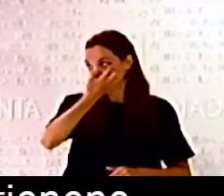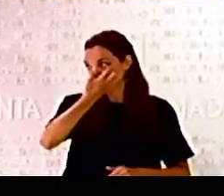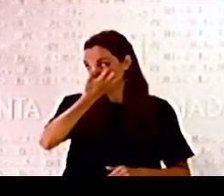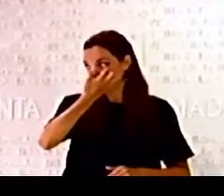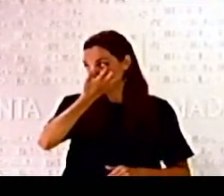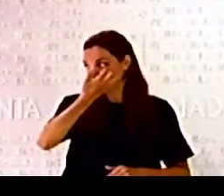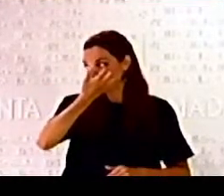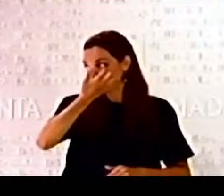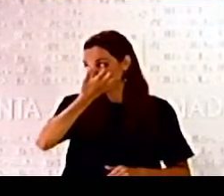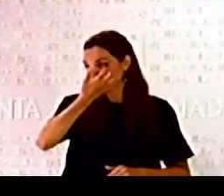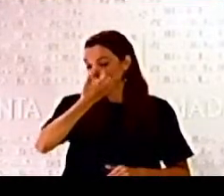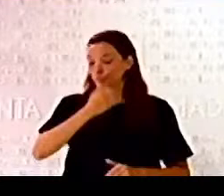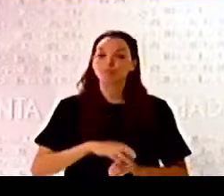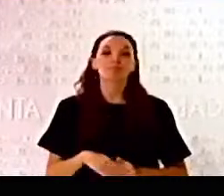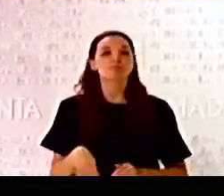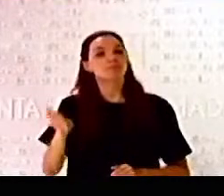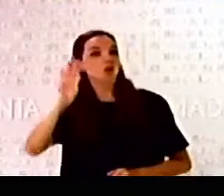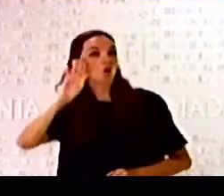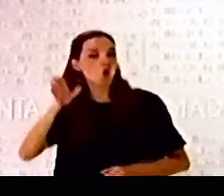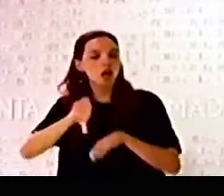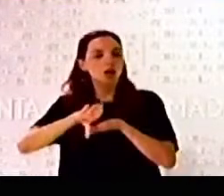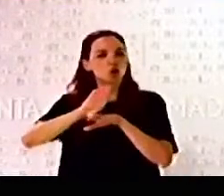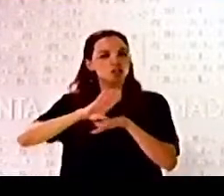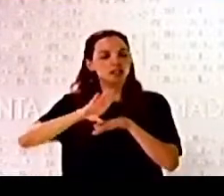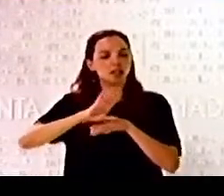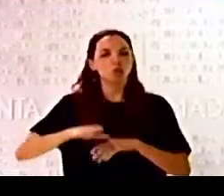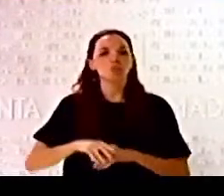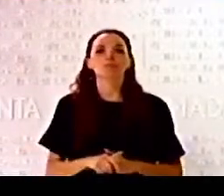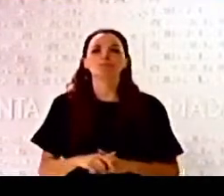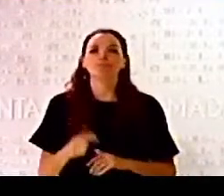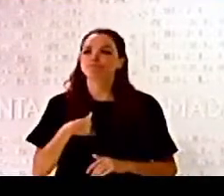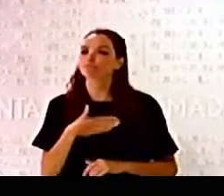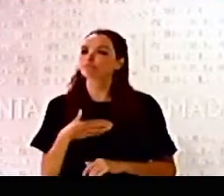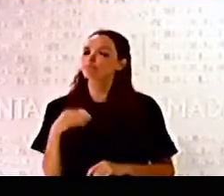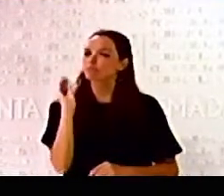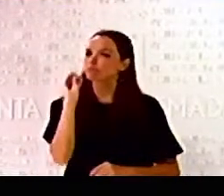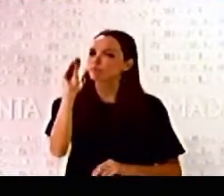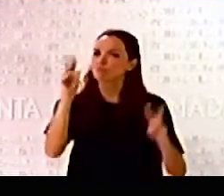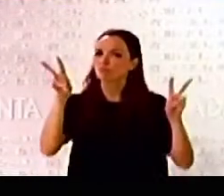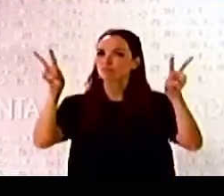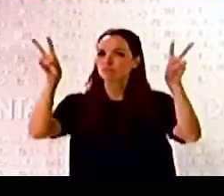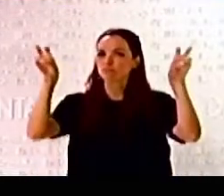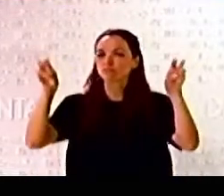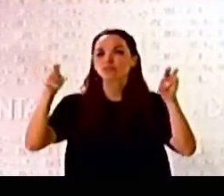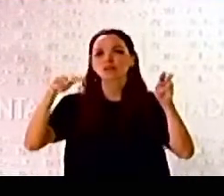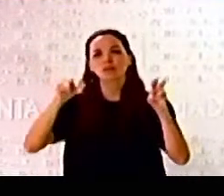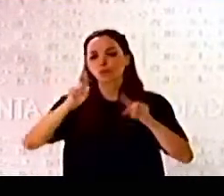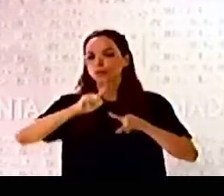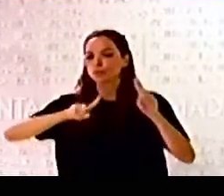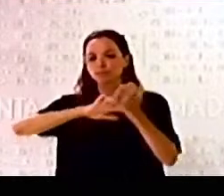Sí. Buenas, consejero. Yo le quería preguntar por el tema, por la polémica que ha